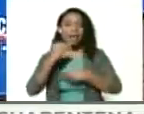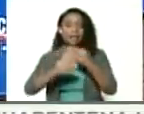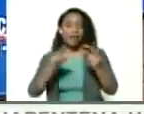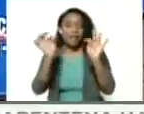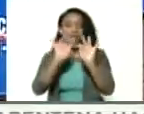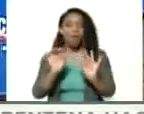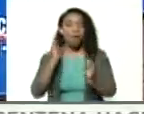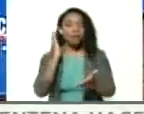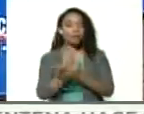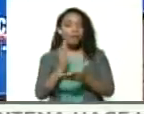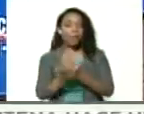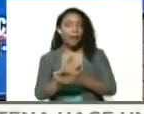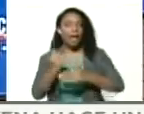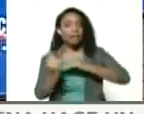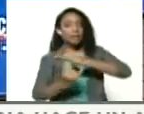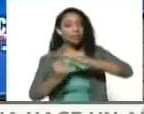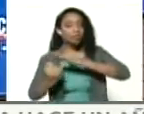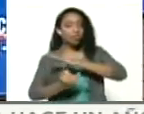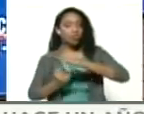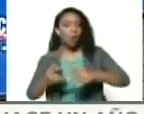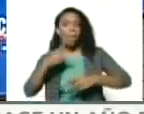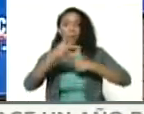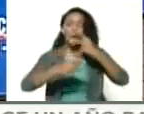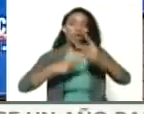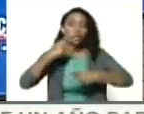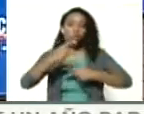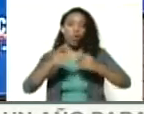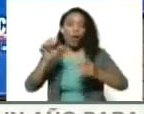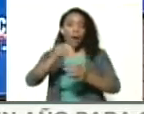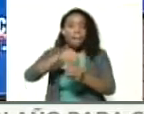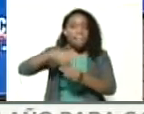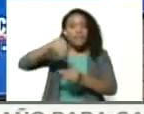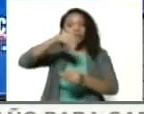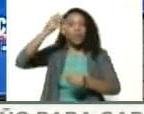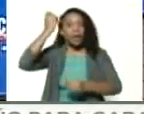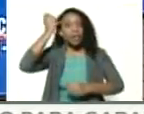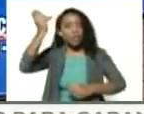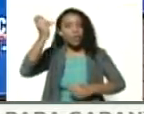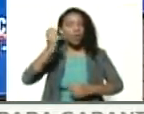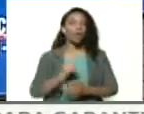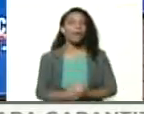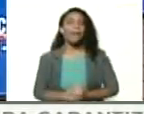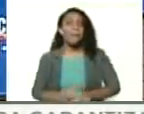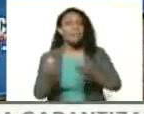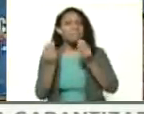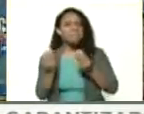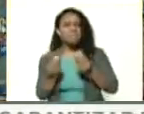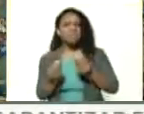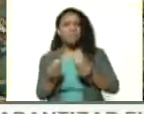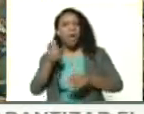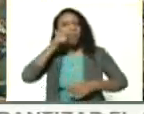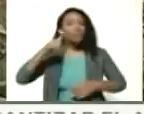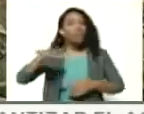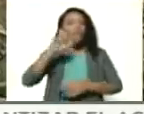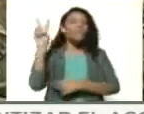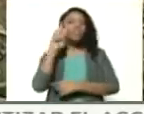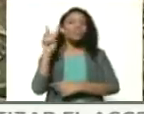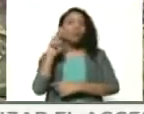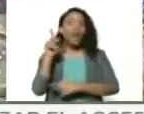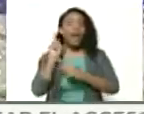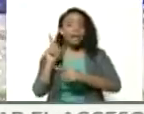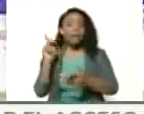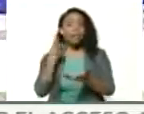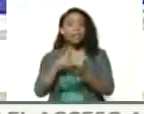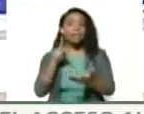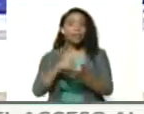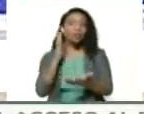condiciones institucionales, políticas, espirituales, ideológicas, para que el pueblo venezolano sea el